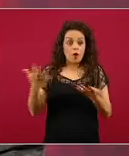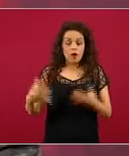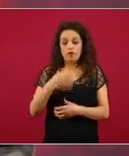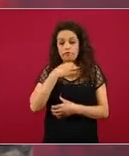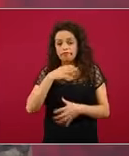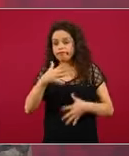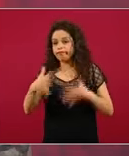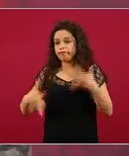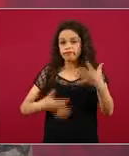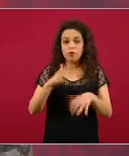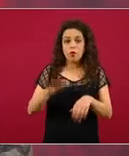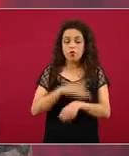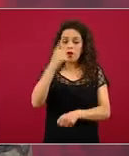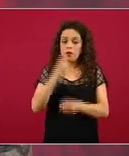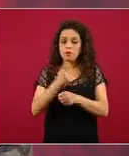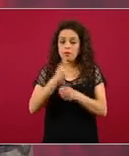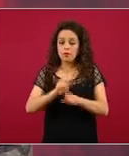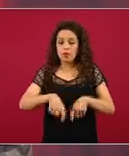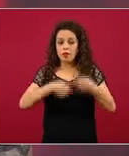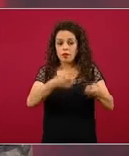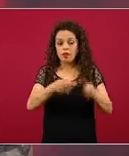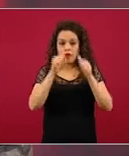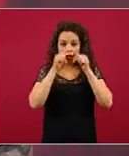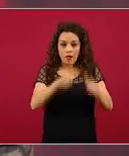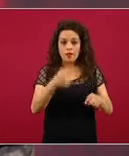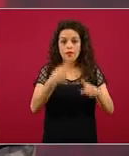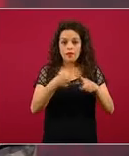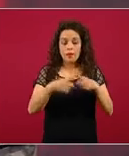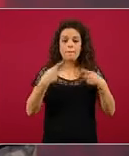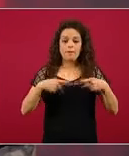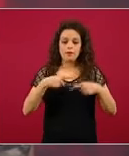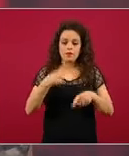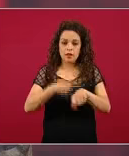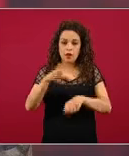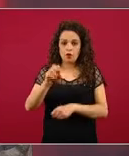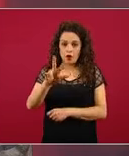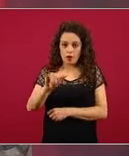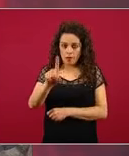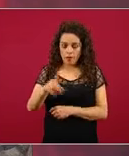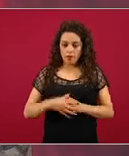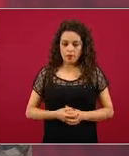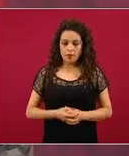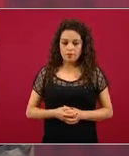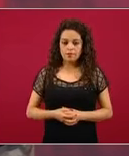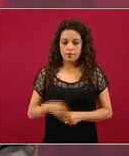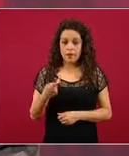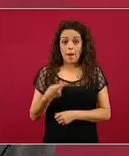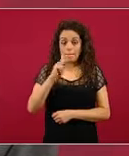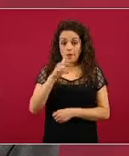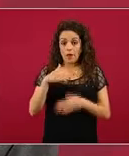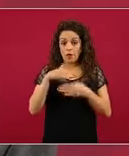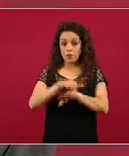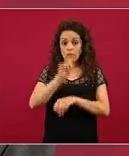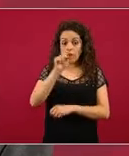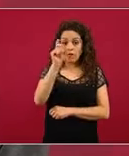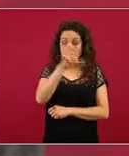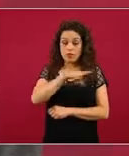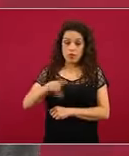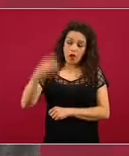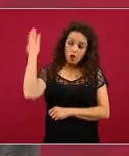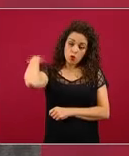la prioridad de atender a los casos activos de COVID. Respecto a la afectación pulmonar crónica, las